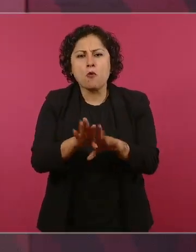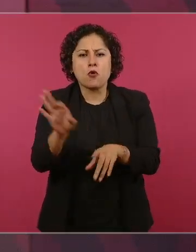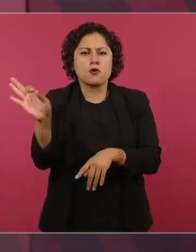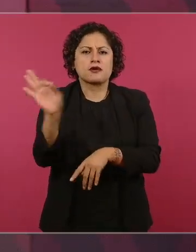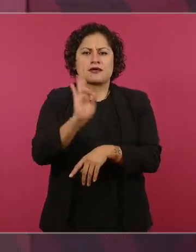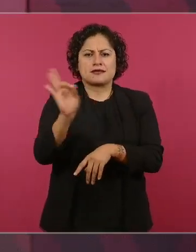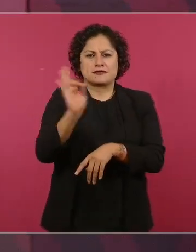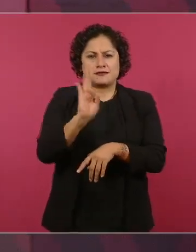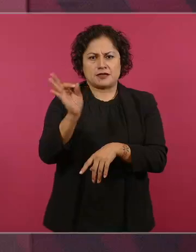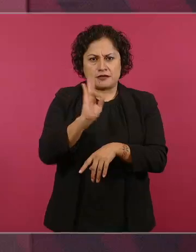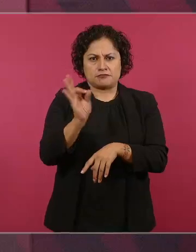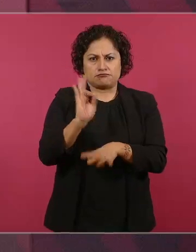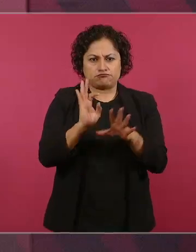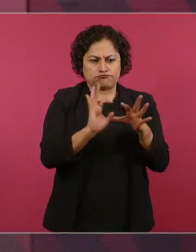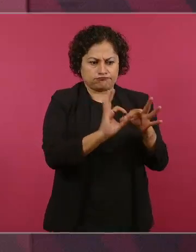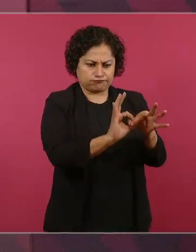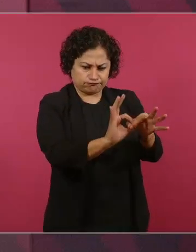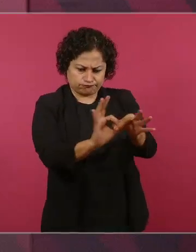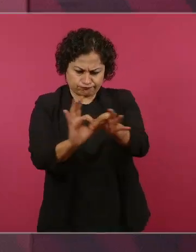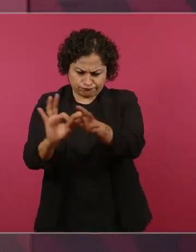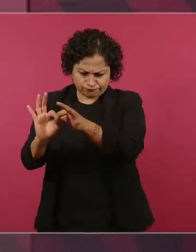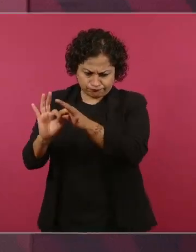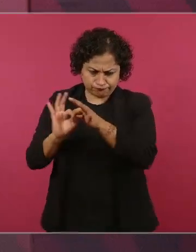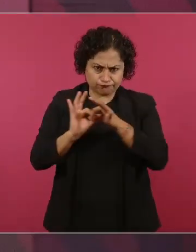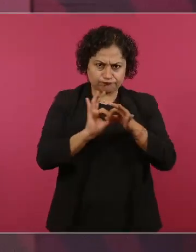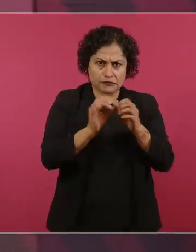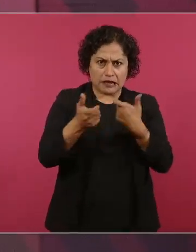esta integración económica